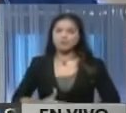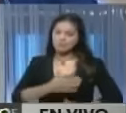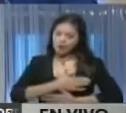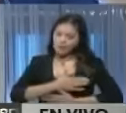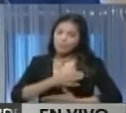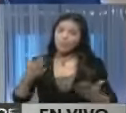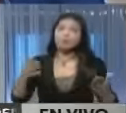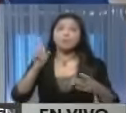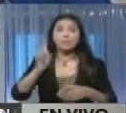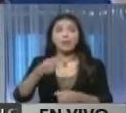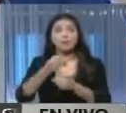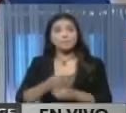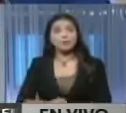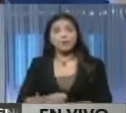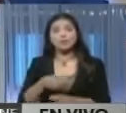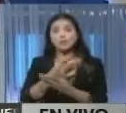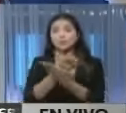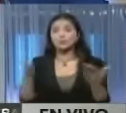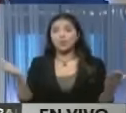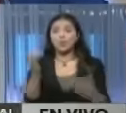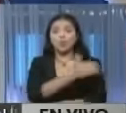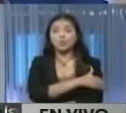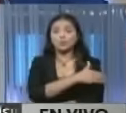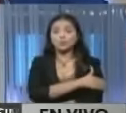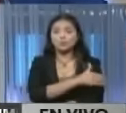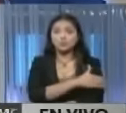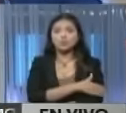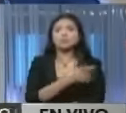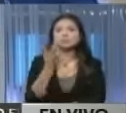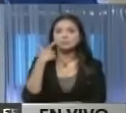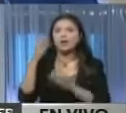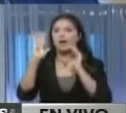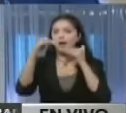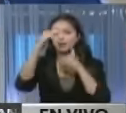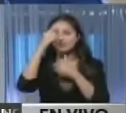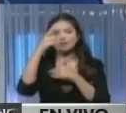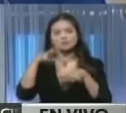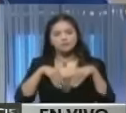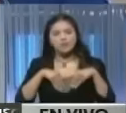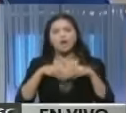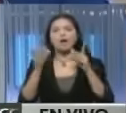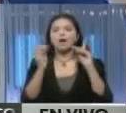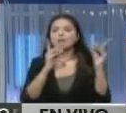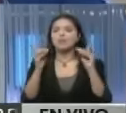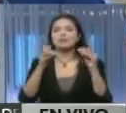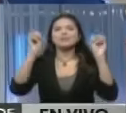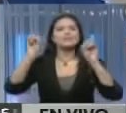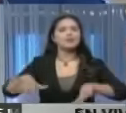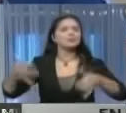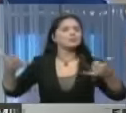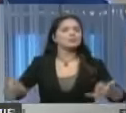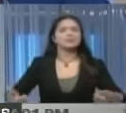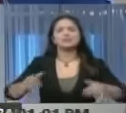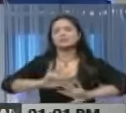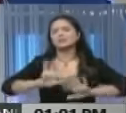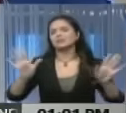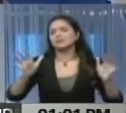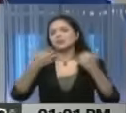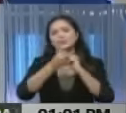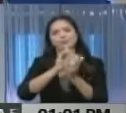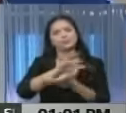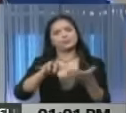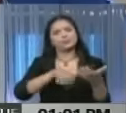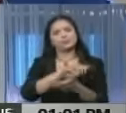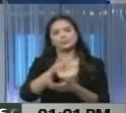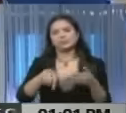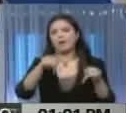y esperando a que el sector opositor atienda este llamado al diálogo y renuncie definitivamente a las acciones